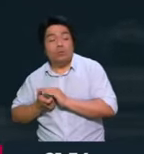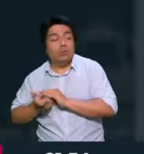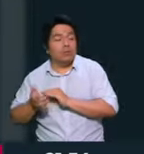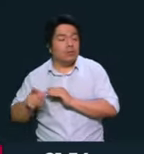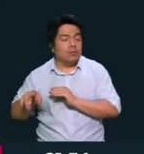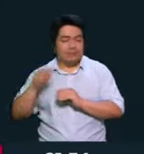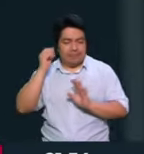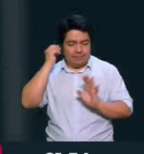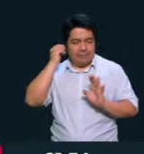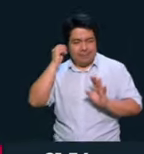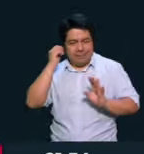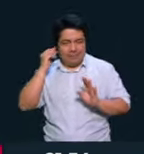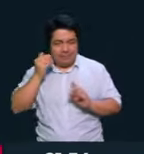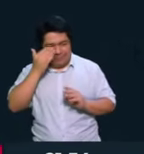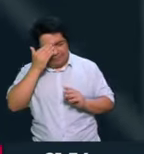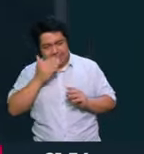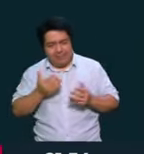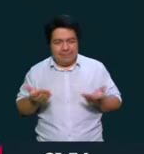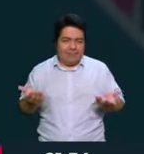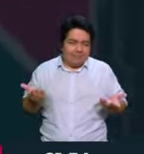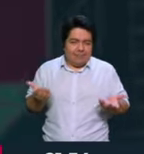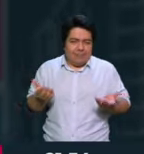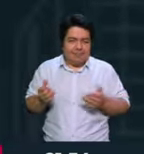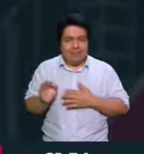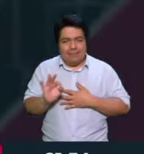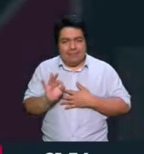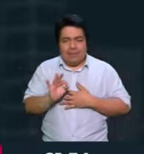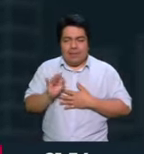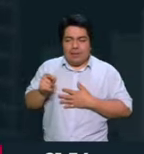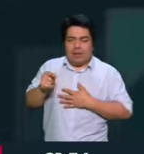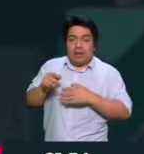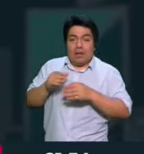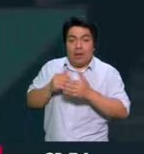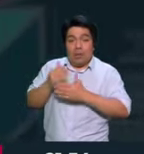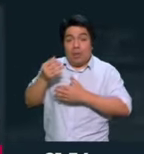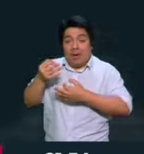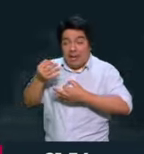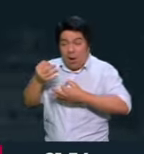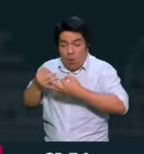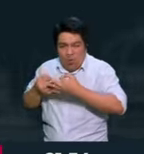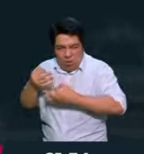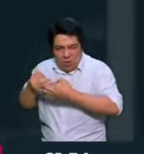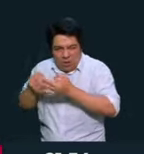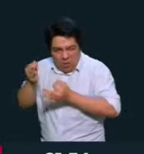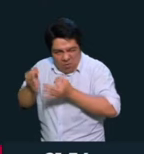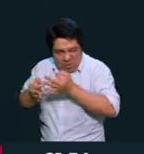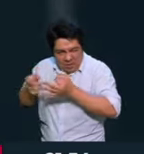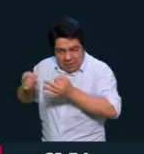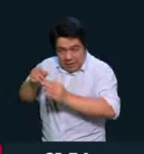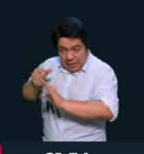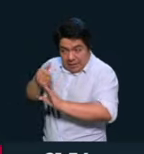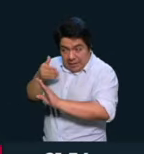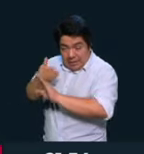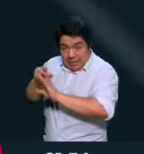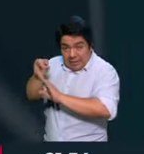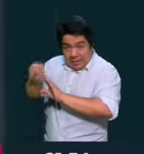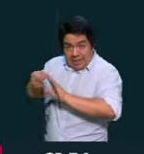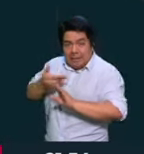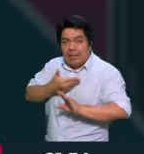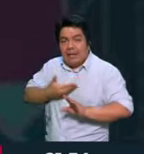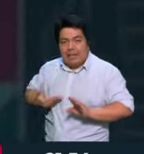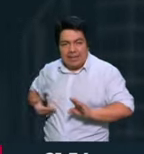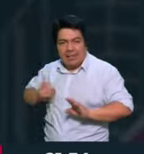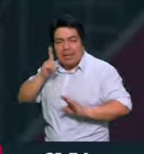también creo que parte de que se pusiera en marcha un juicio político de parte del presidente López Obrador en contra de la